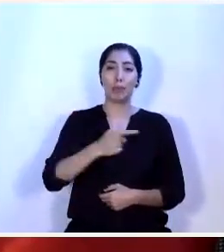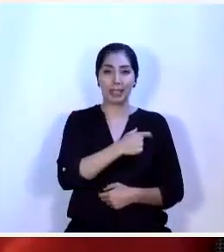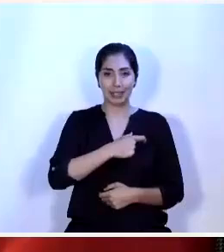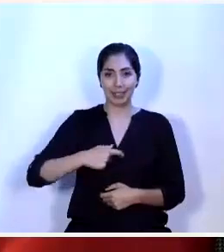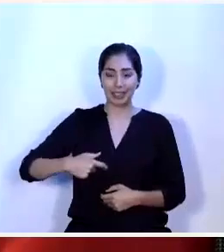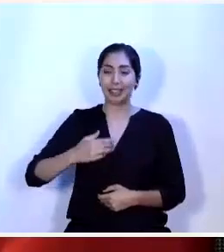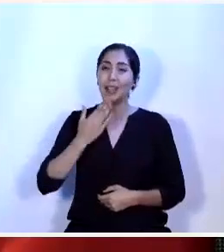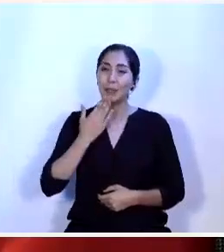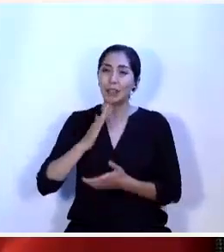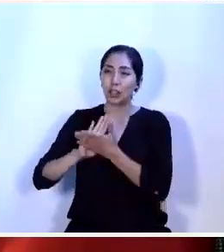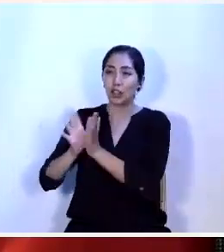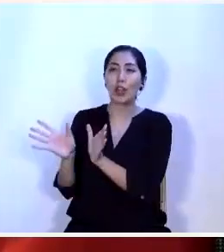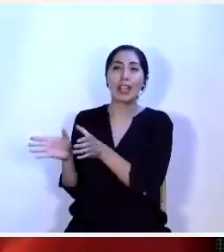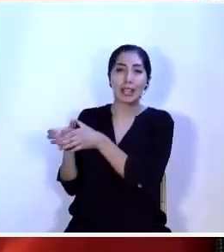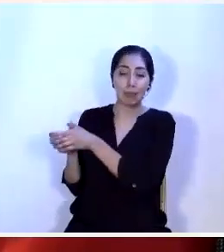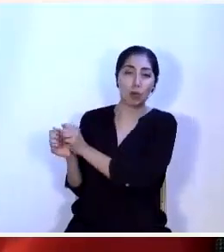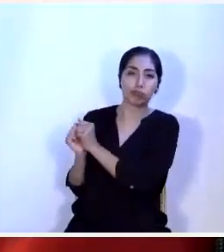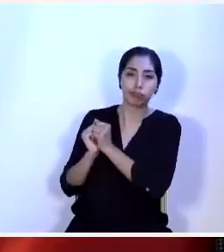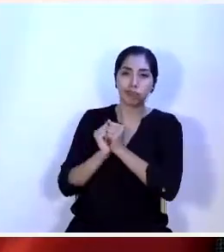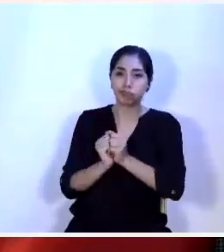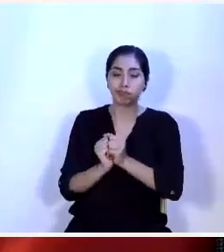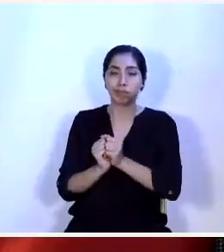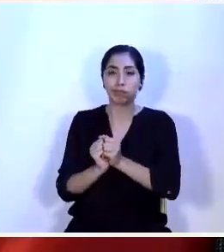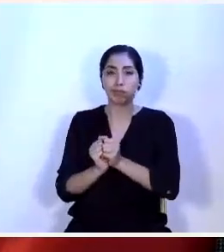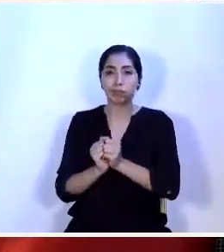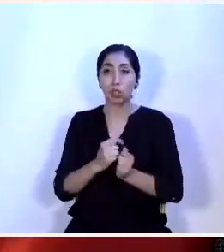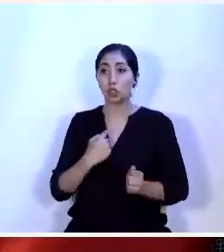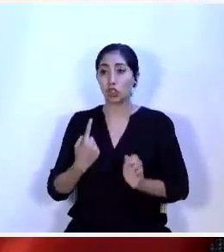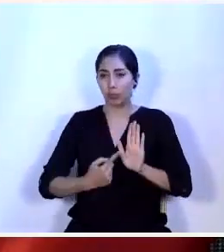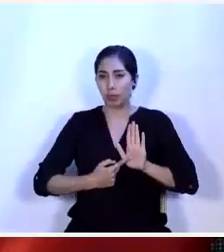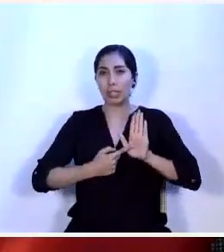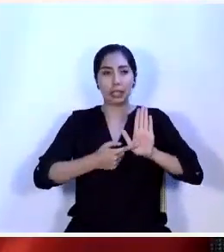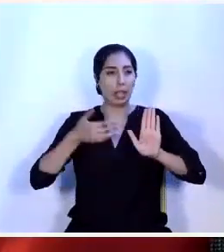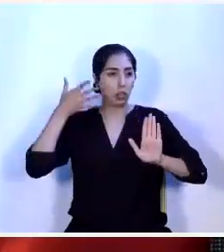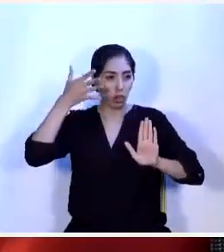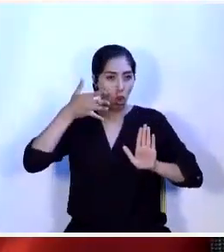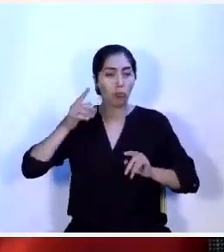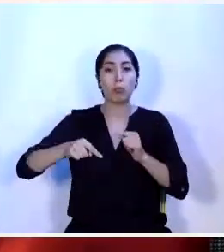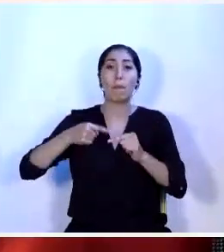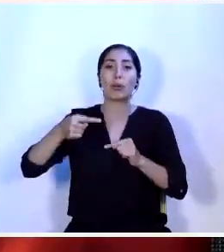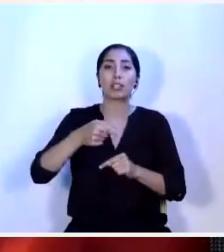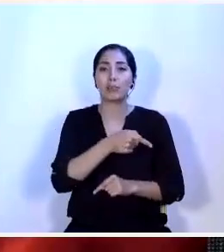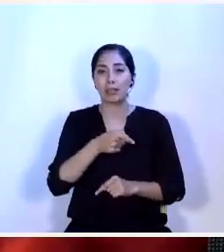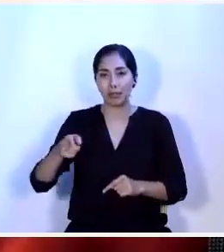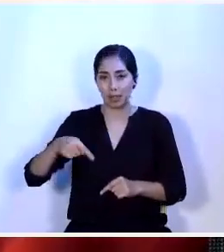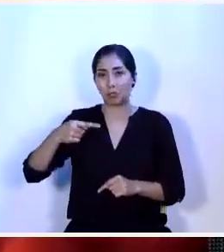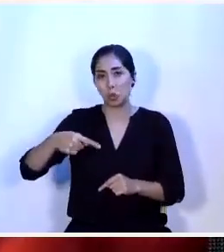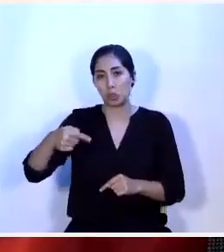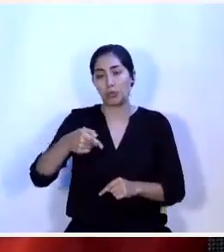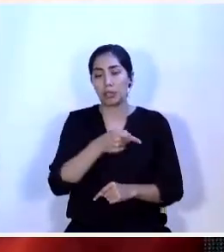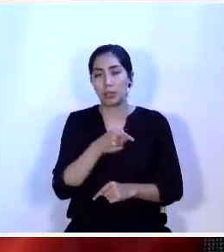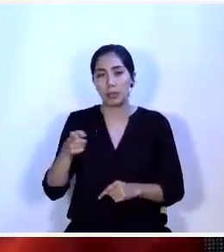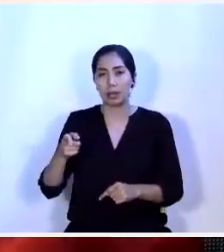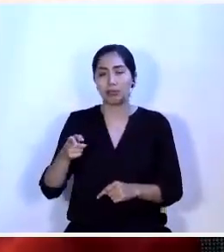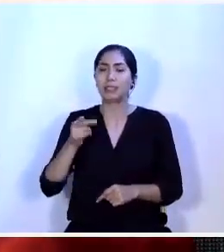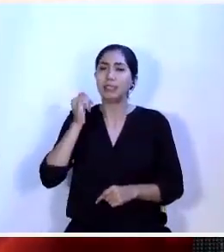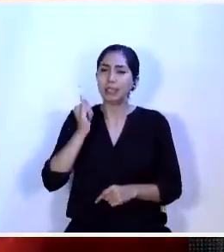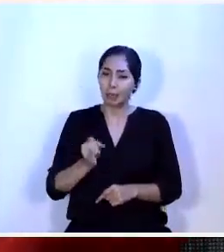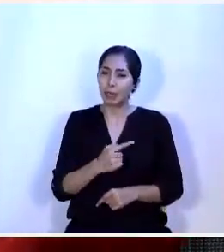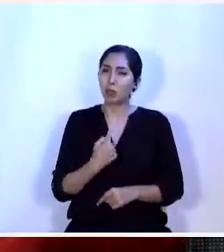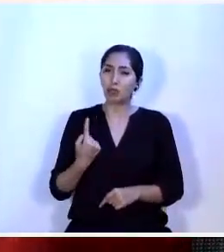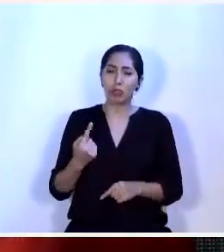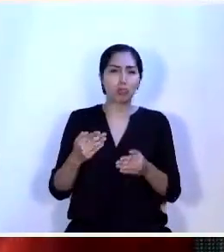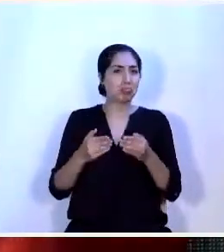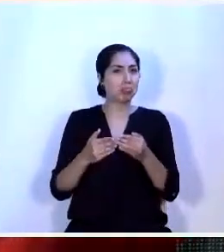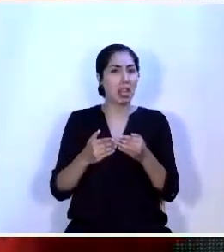el equipo que nos va a acompañar, que vamos a estar presentando durante las próximas semanas, estamos y estaremos siempre